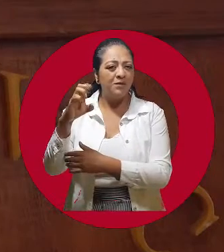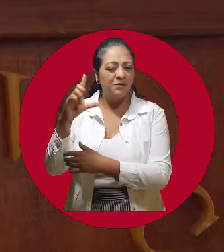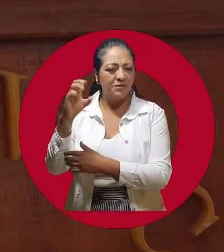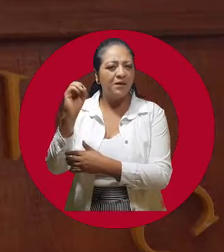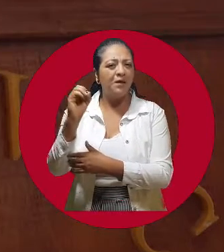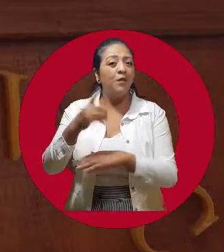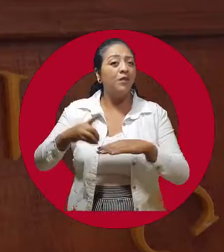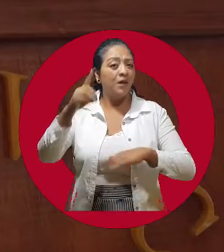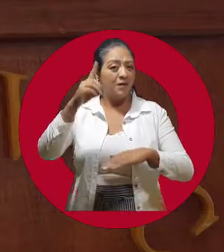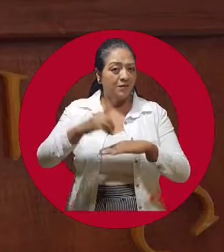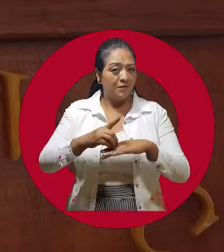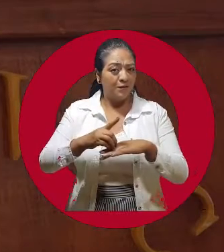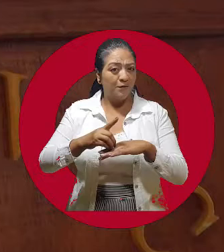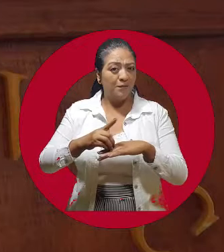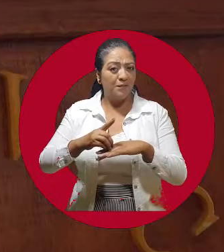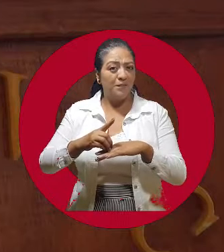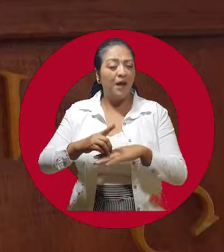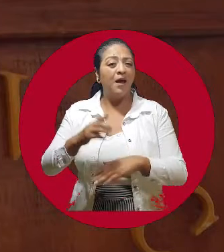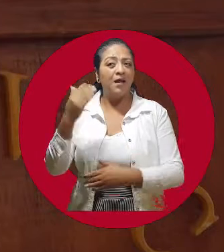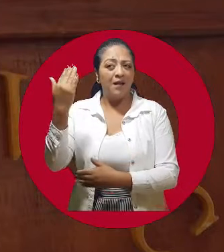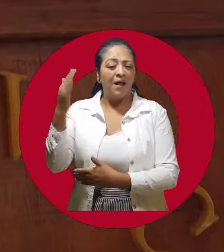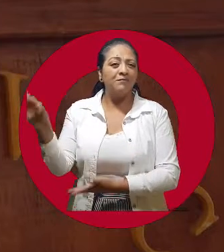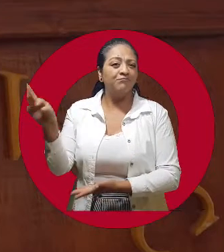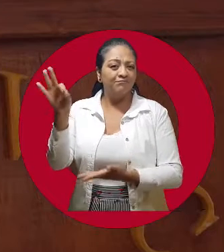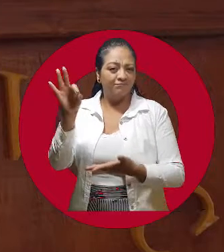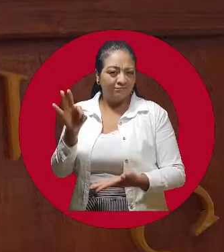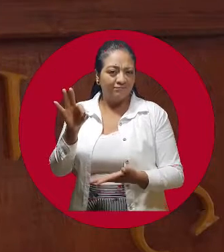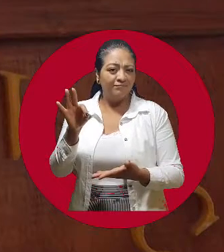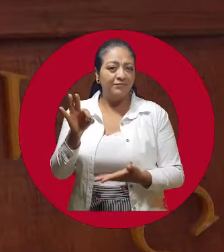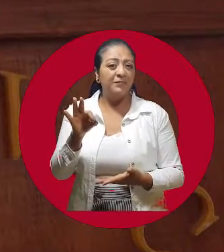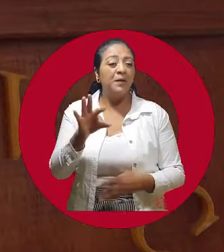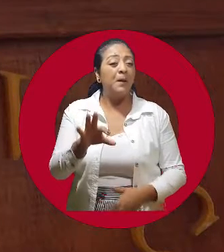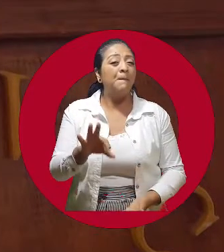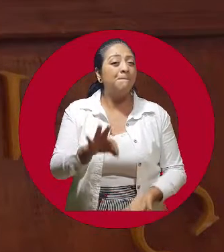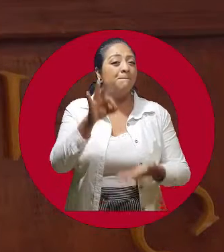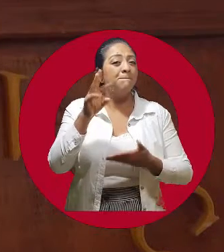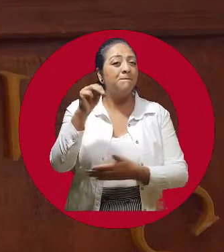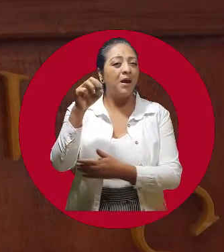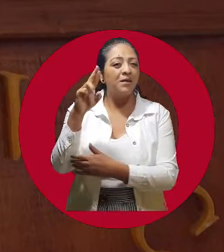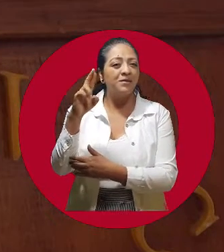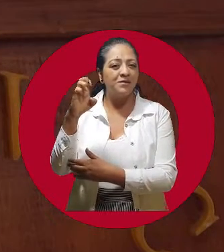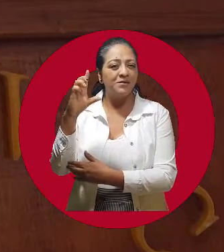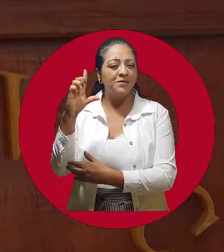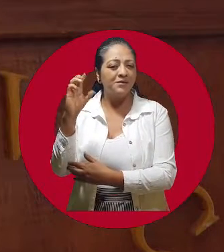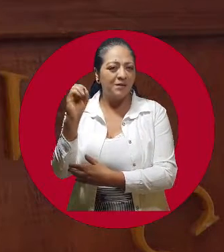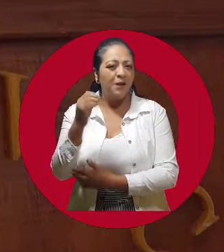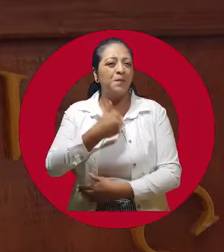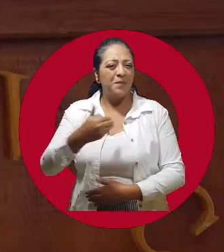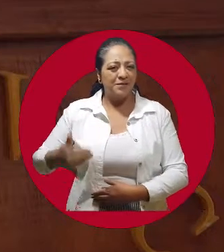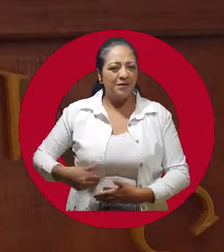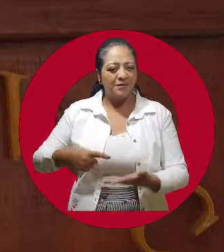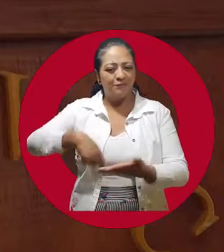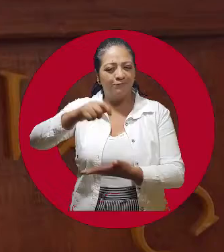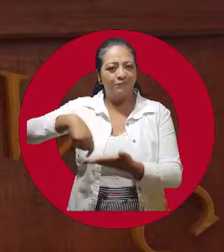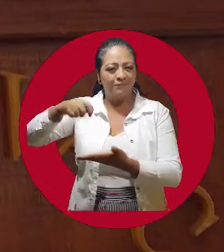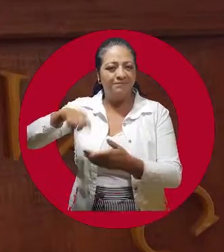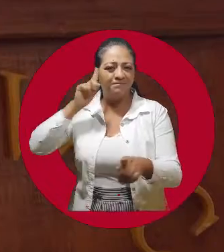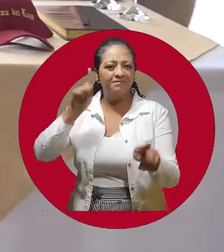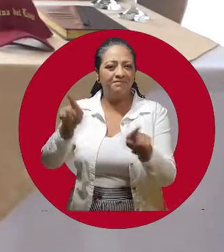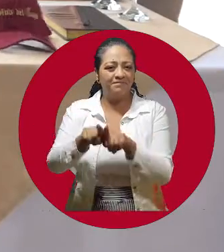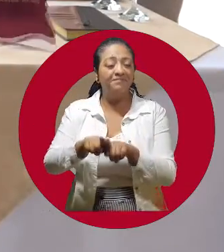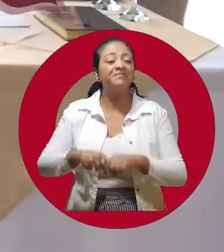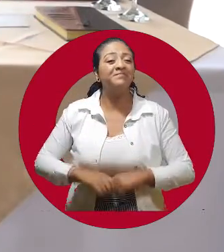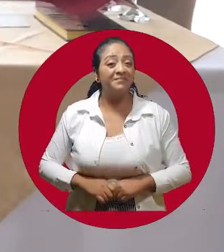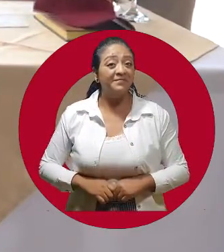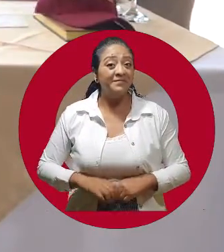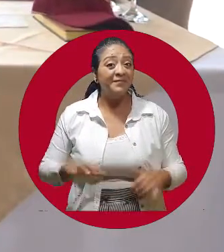Burbano, director administrativo delegado del señor alcalde, y el señor Marcelo Pérez Albuja, presidente de Liga Deportiva Cantonal de Otavalo. Hoy